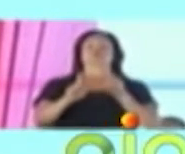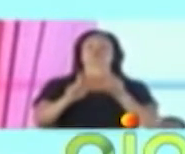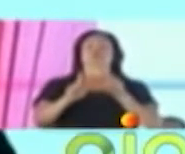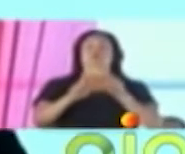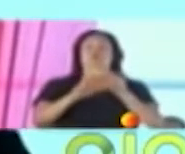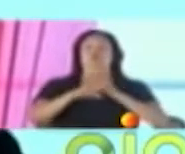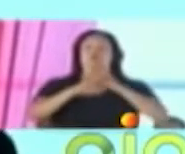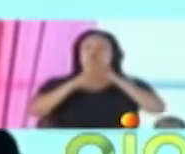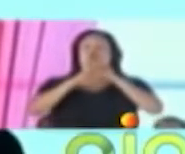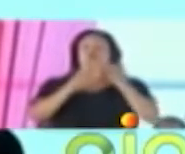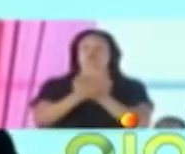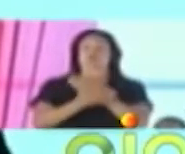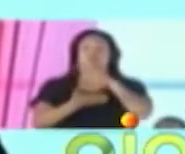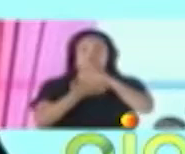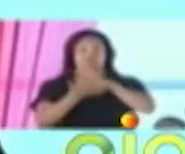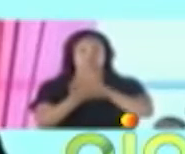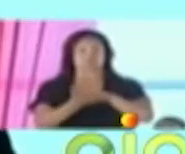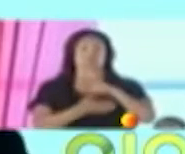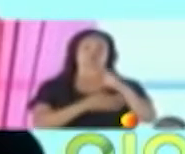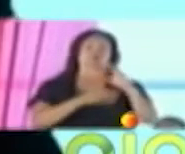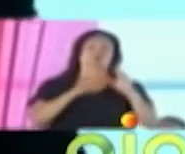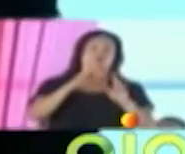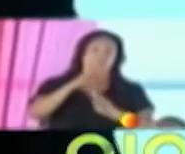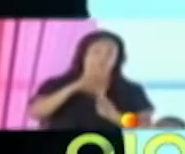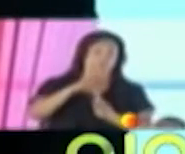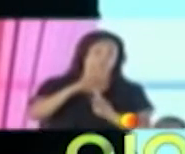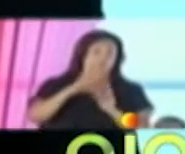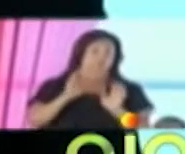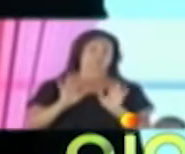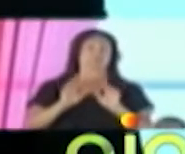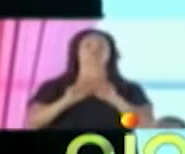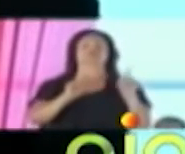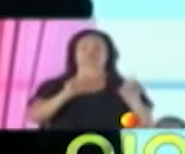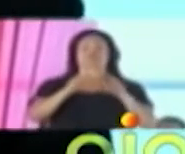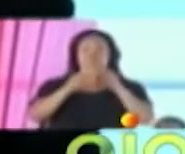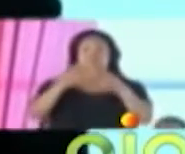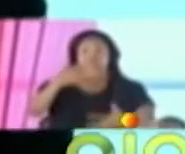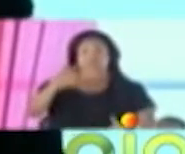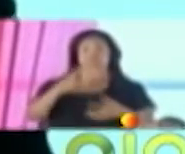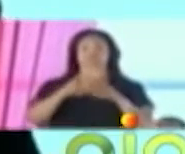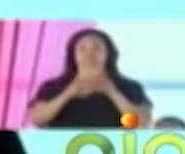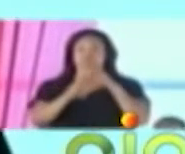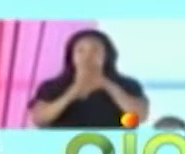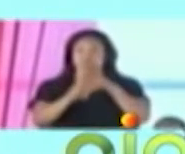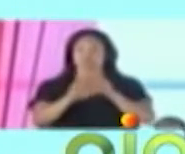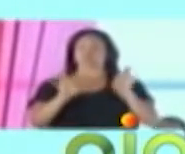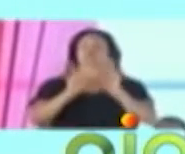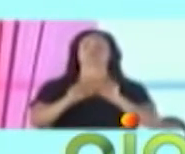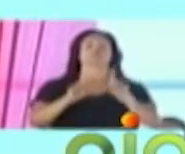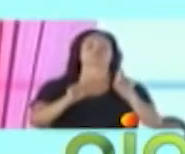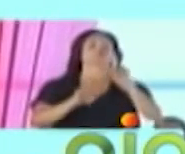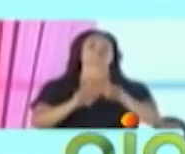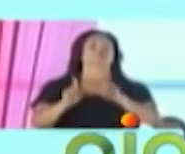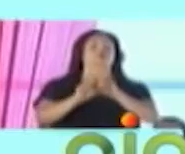560 estudiantes fíjense ustedes el modelo que hasta ahora nos hemos venido en